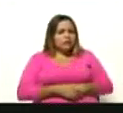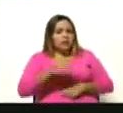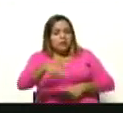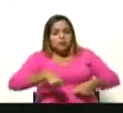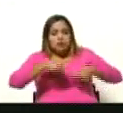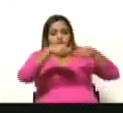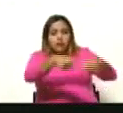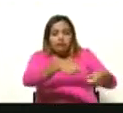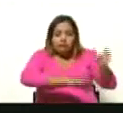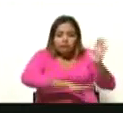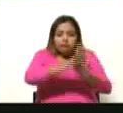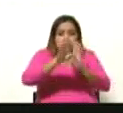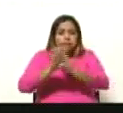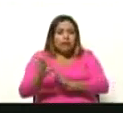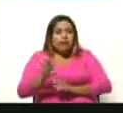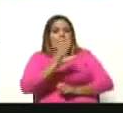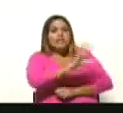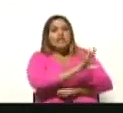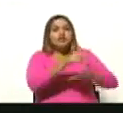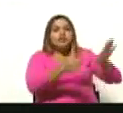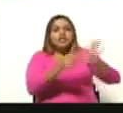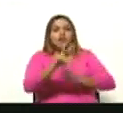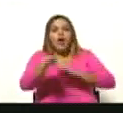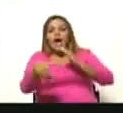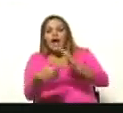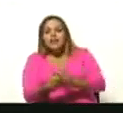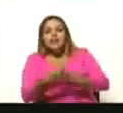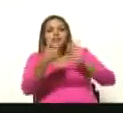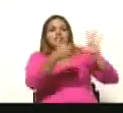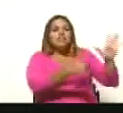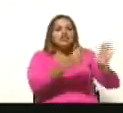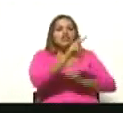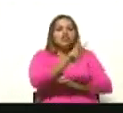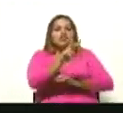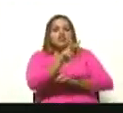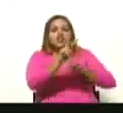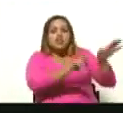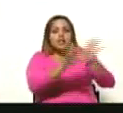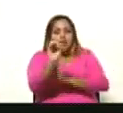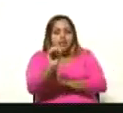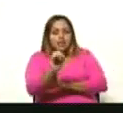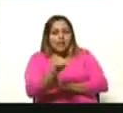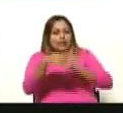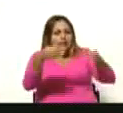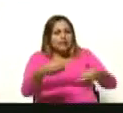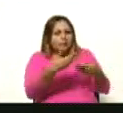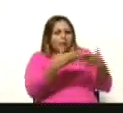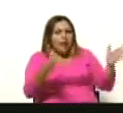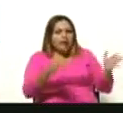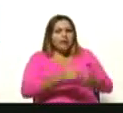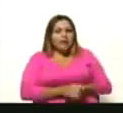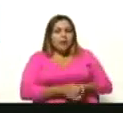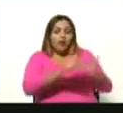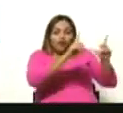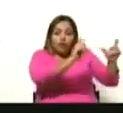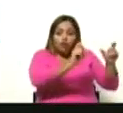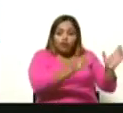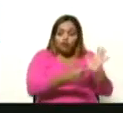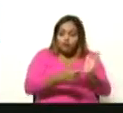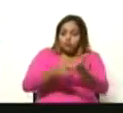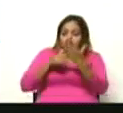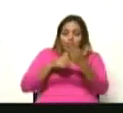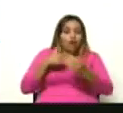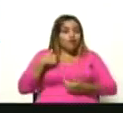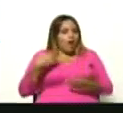Avanza, que crecieron de 562 a 670. Cada vez que se abre un supermercado, el señor Ítalo me manda la foto y a mí me da